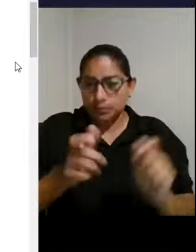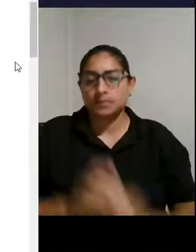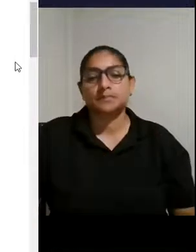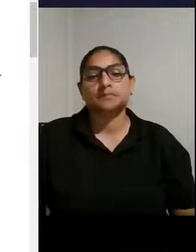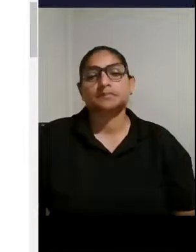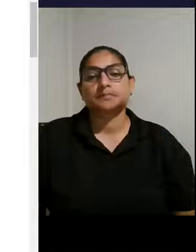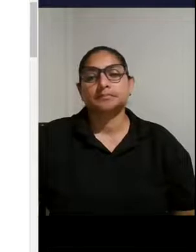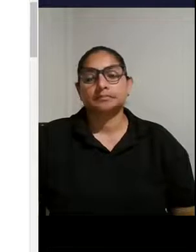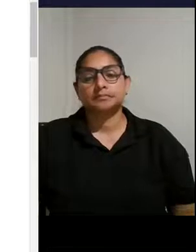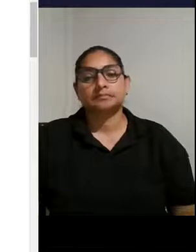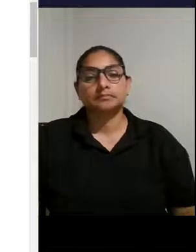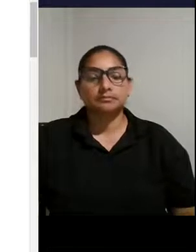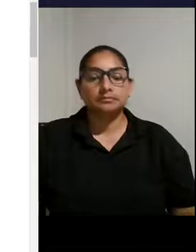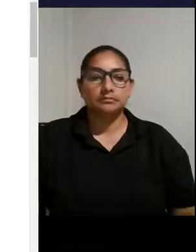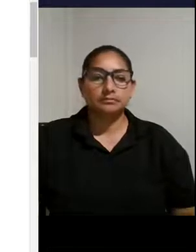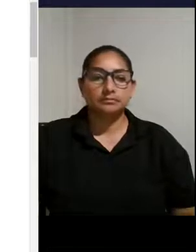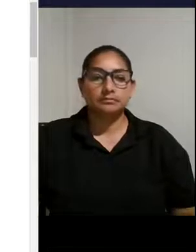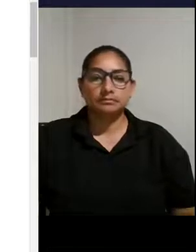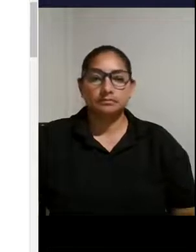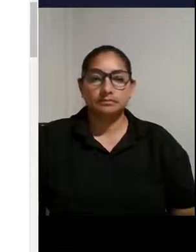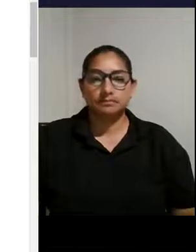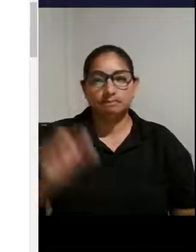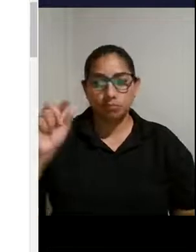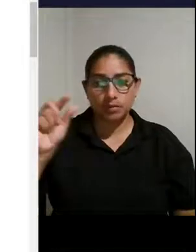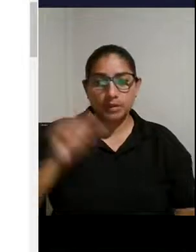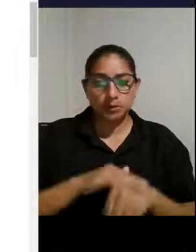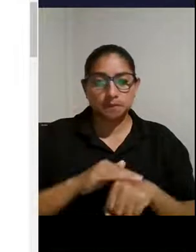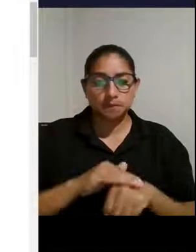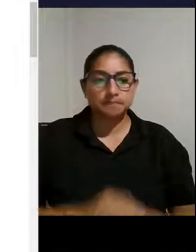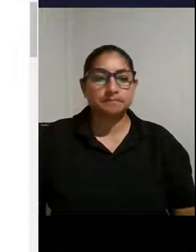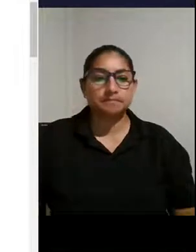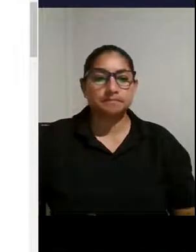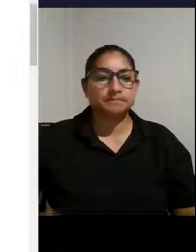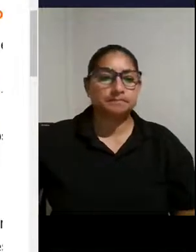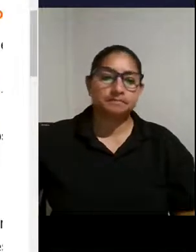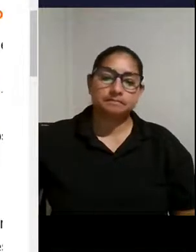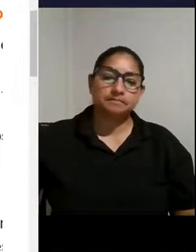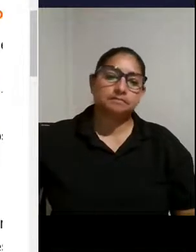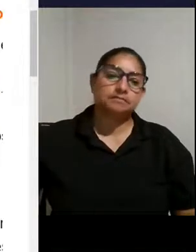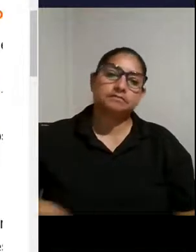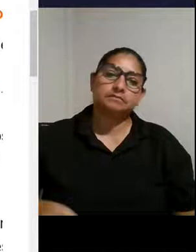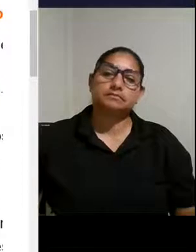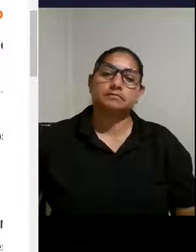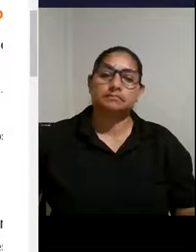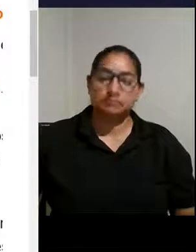Y déjame para ajustar la pantalla, un momentito.